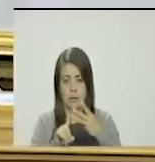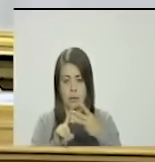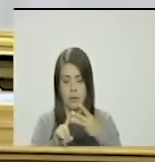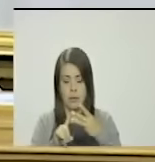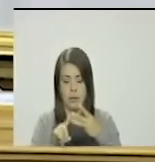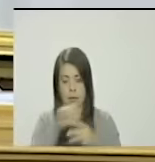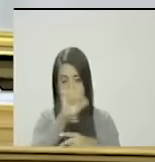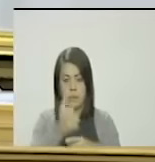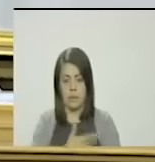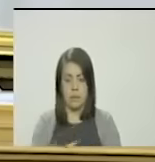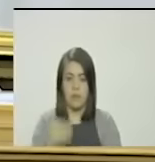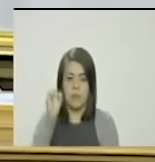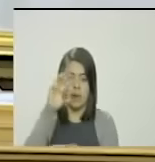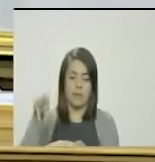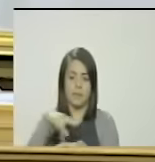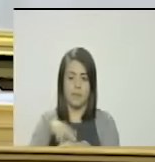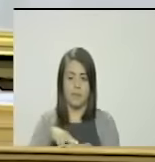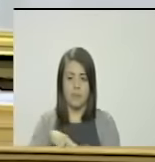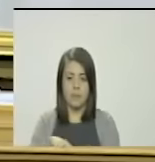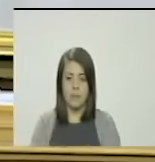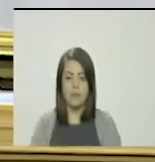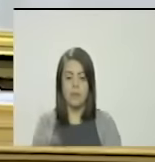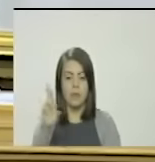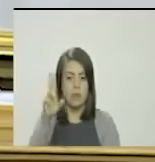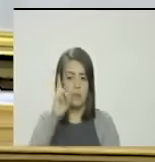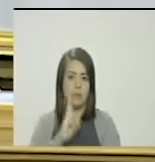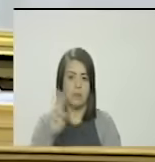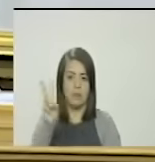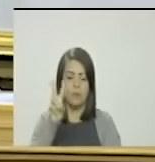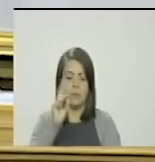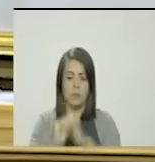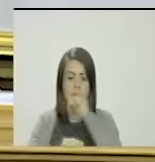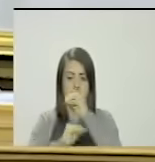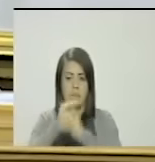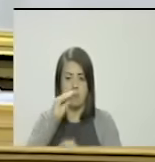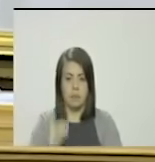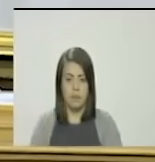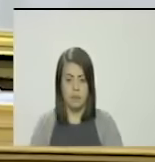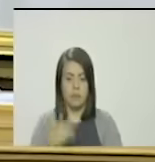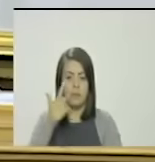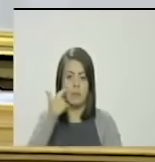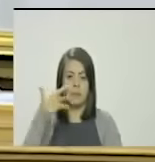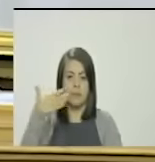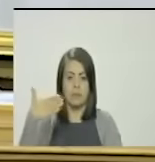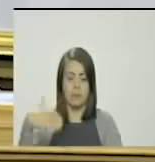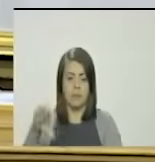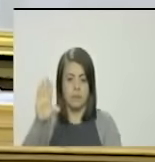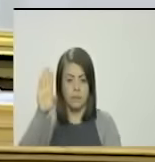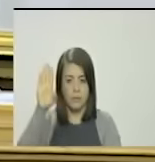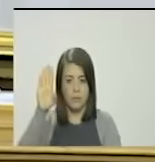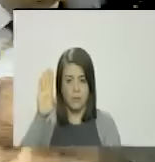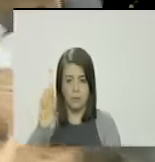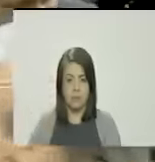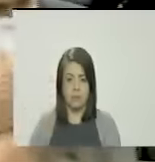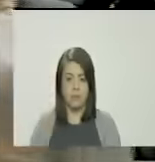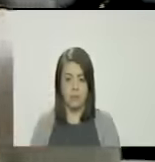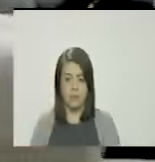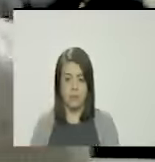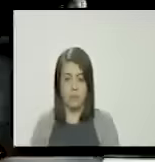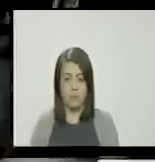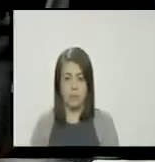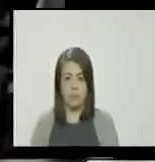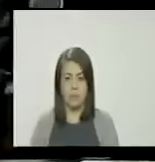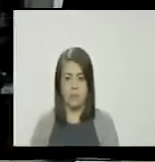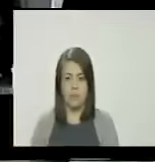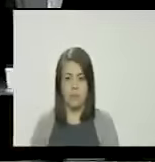segunda vicepresidenta de la Asamblea Nacional de la República Bolivariana de Venezuela, sírvanse a manifestarlo con la señal de costumbre.